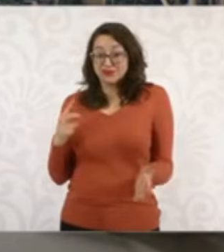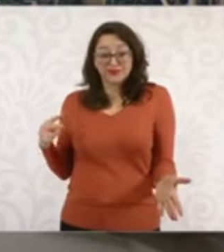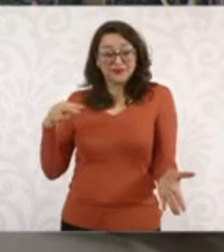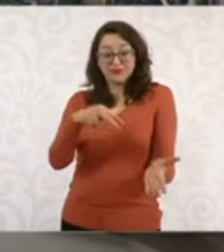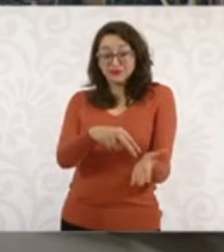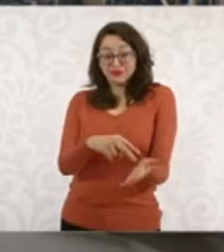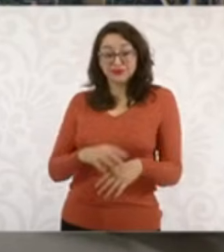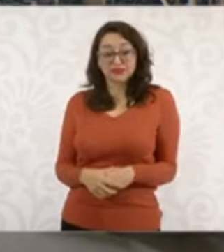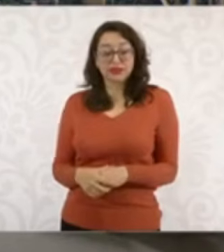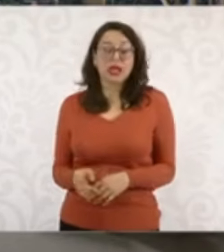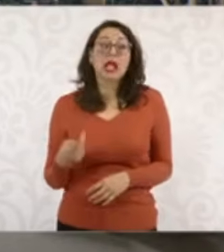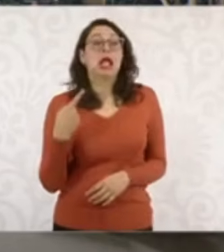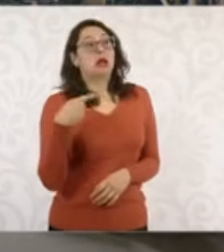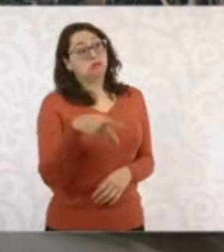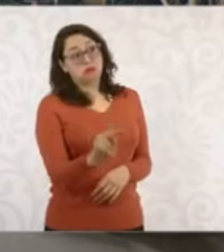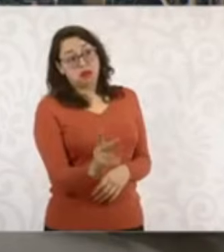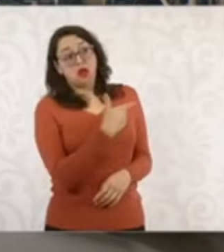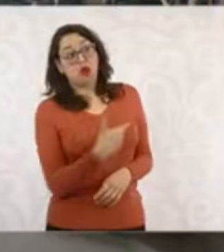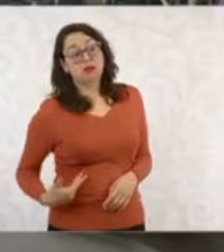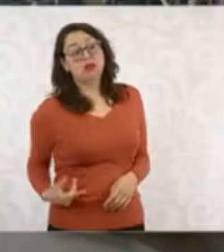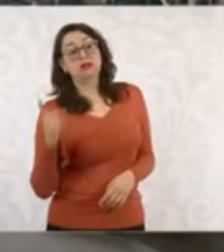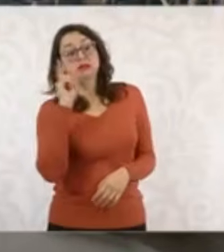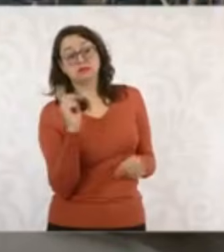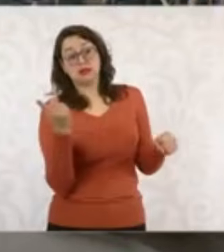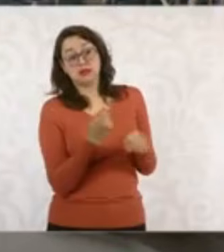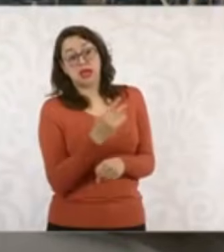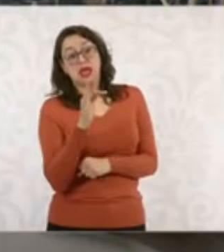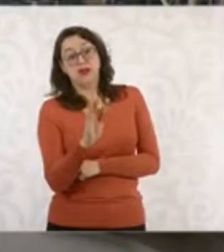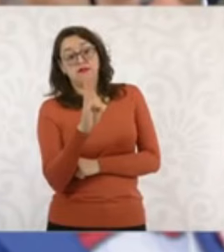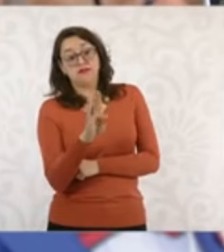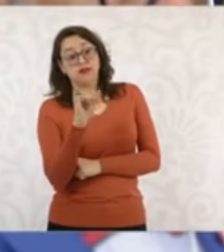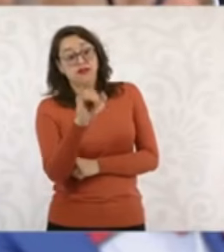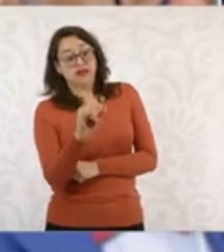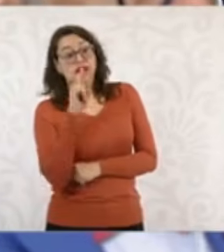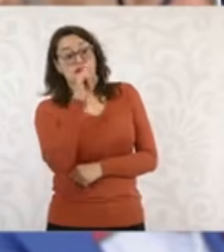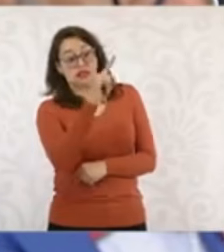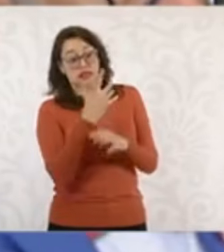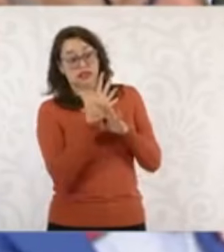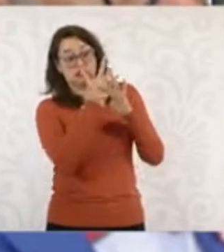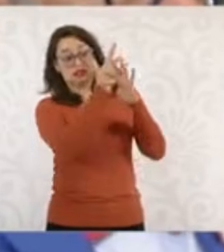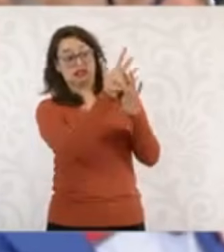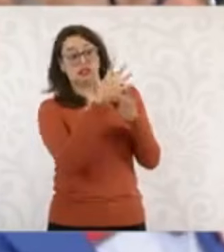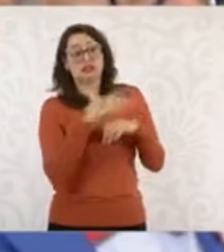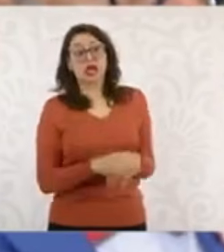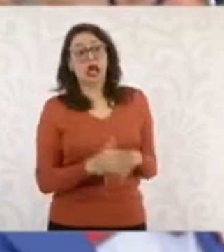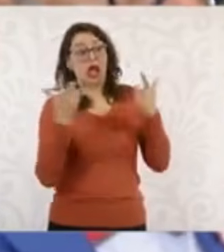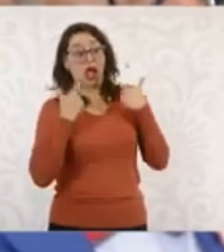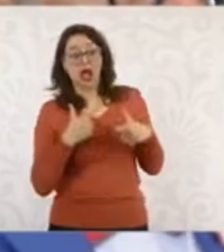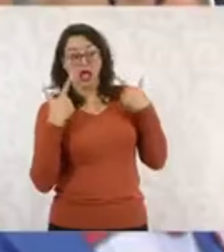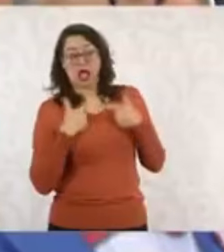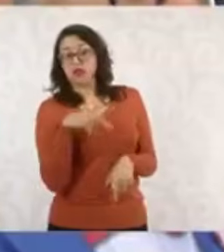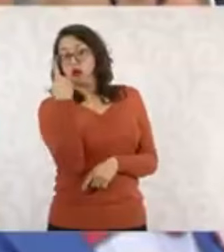Pero la polémica crece cuando el propio director del FBI dice que fueron agentes de